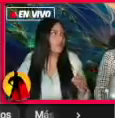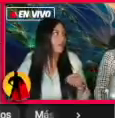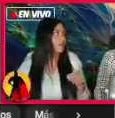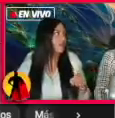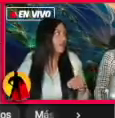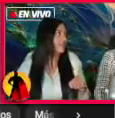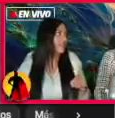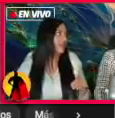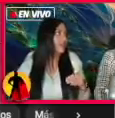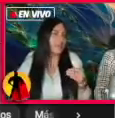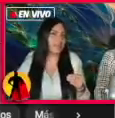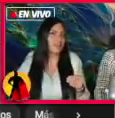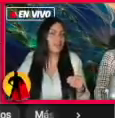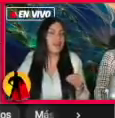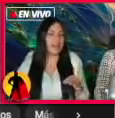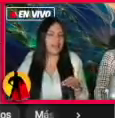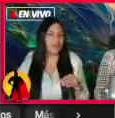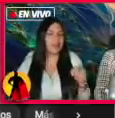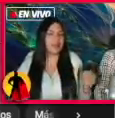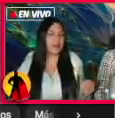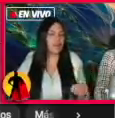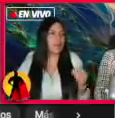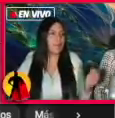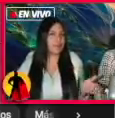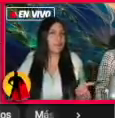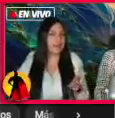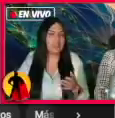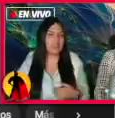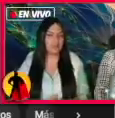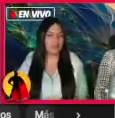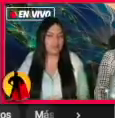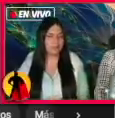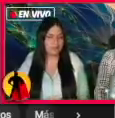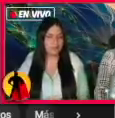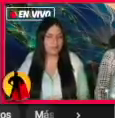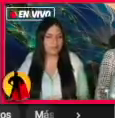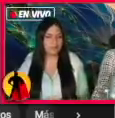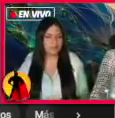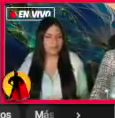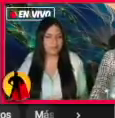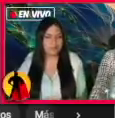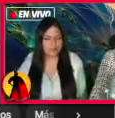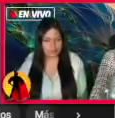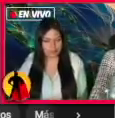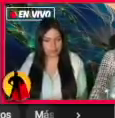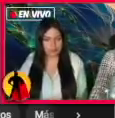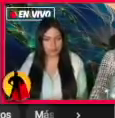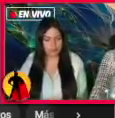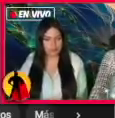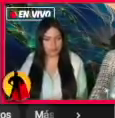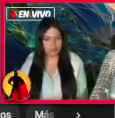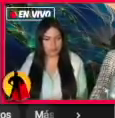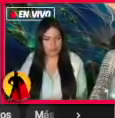de un colaborador de Cabeza de Vaca quien hizo todo el trabajo con la prensa para hacer la difusión. Así es, y este es el momento donde yo